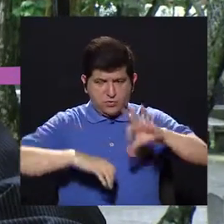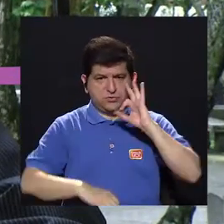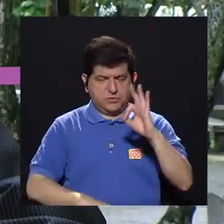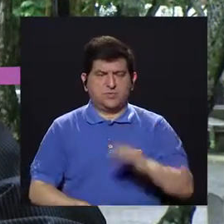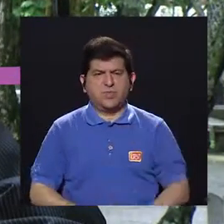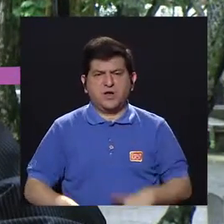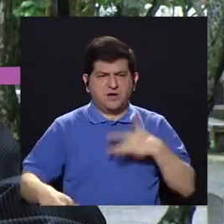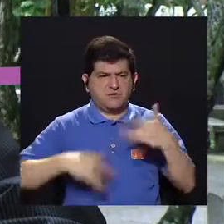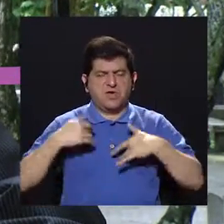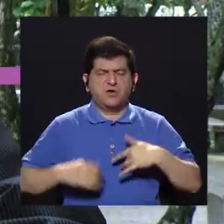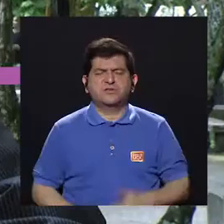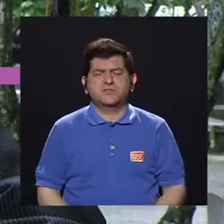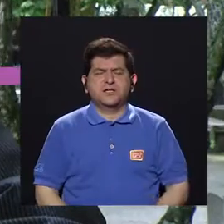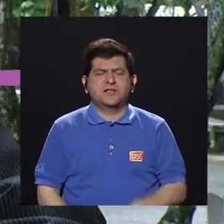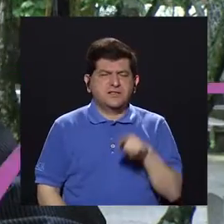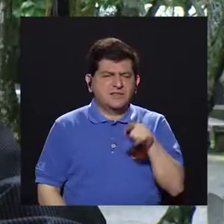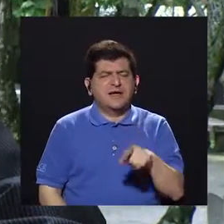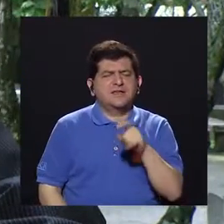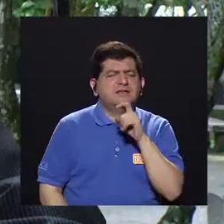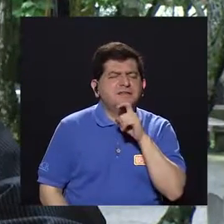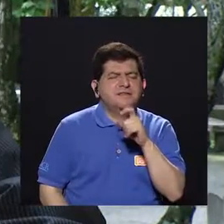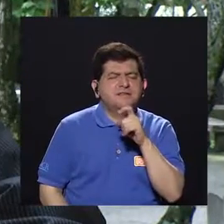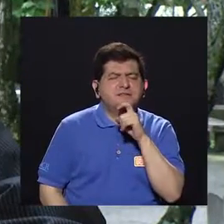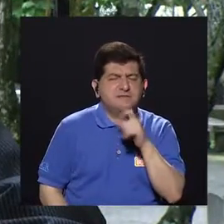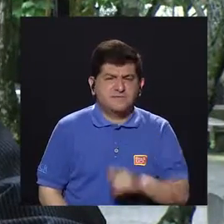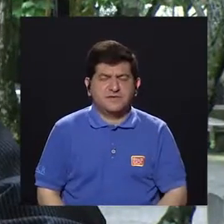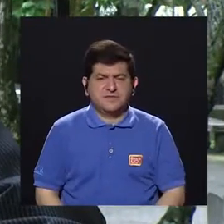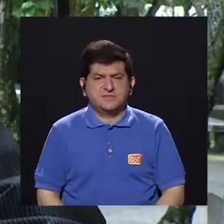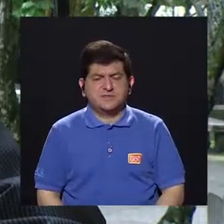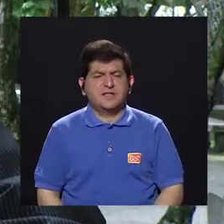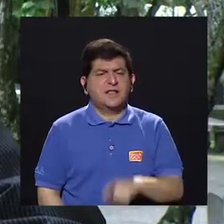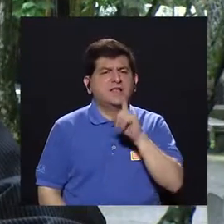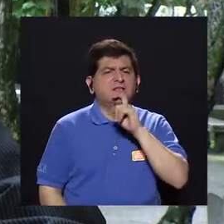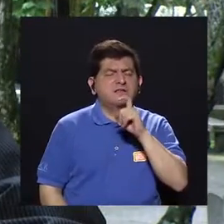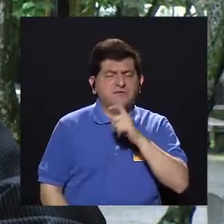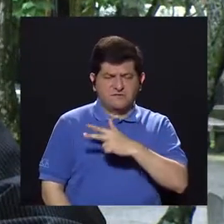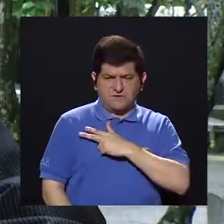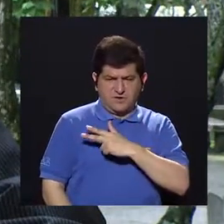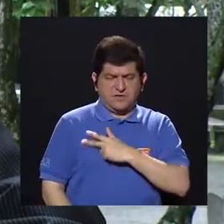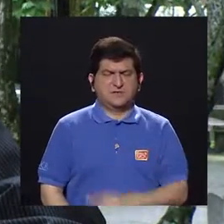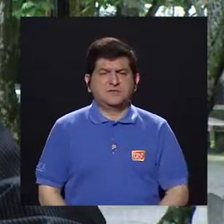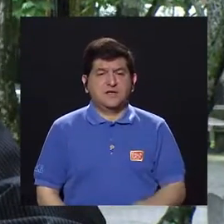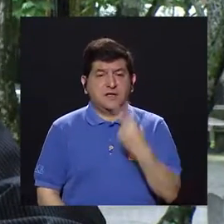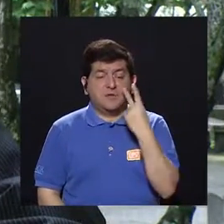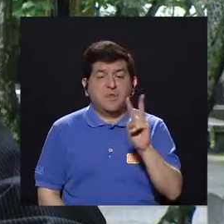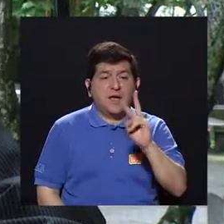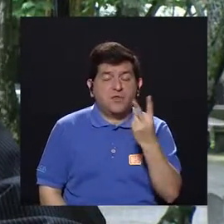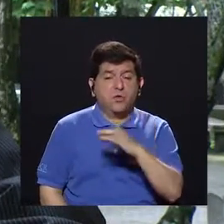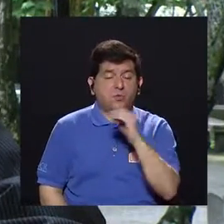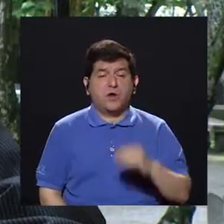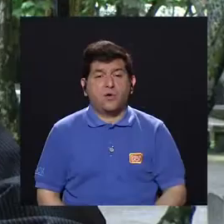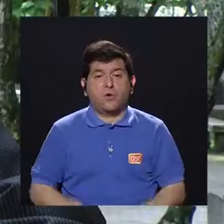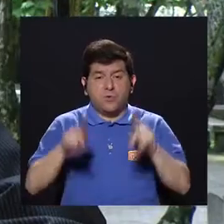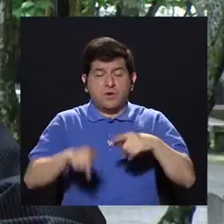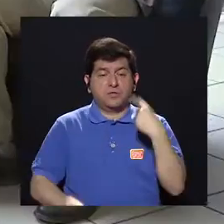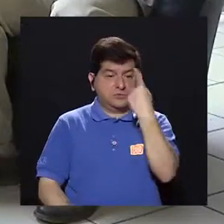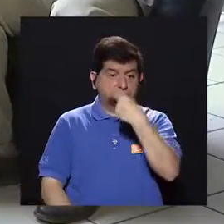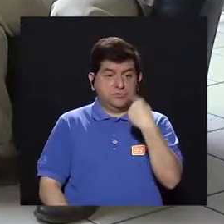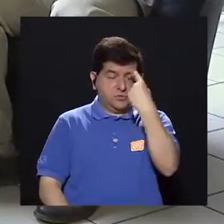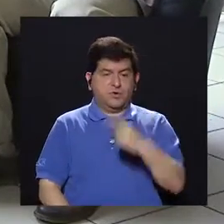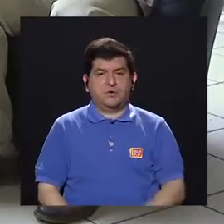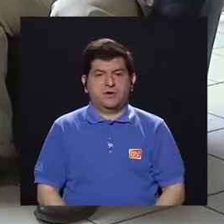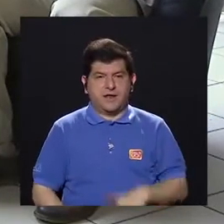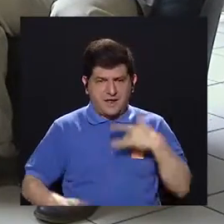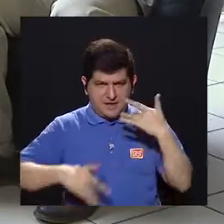gradual, que lo sienta dormido, que le cueste miccionar, que vea doble, que sienta adormecimiento de la cara y tenga vértigo. Pero vea que